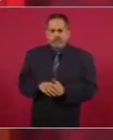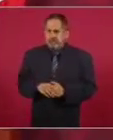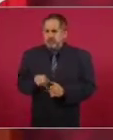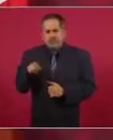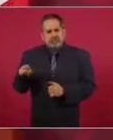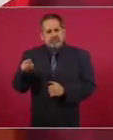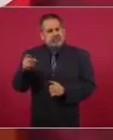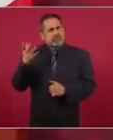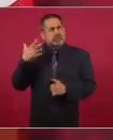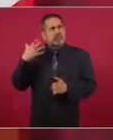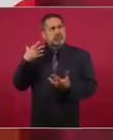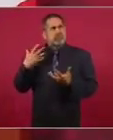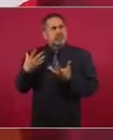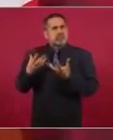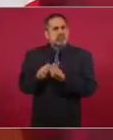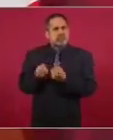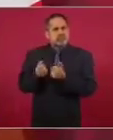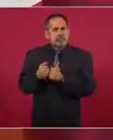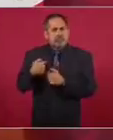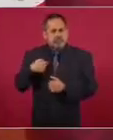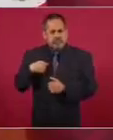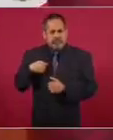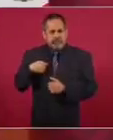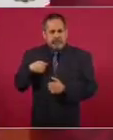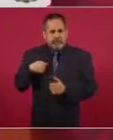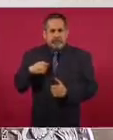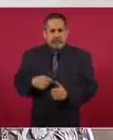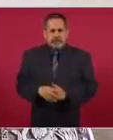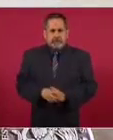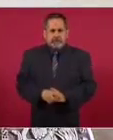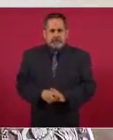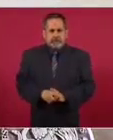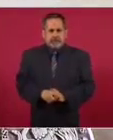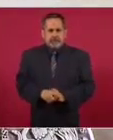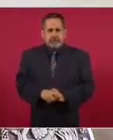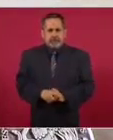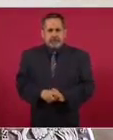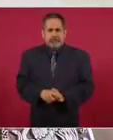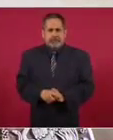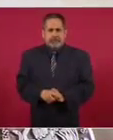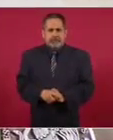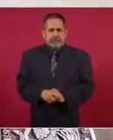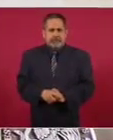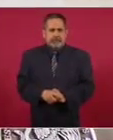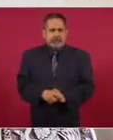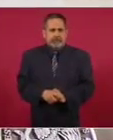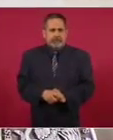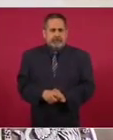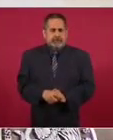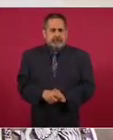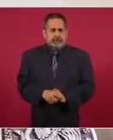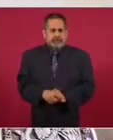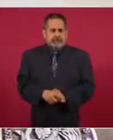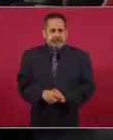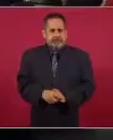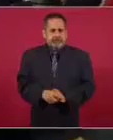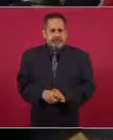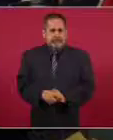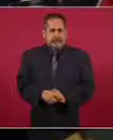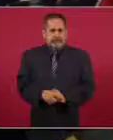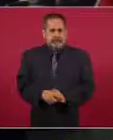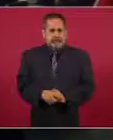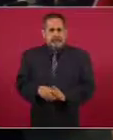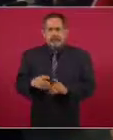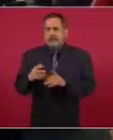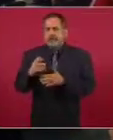nosotros visitándonos con otros cineastas el 16 17